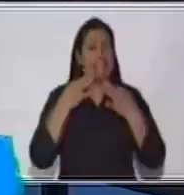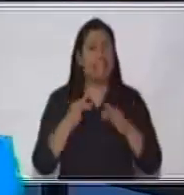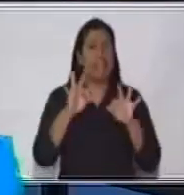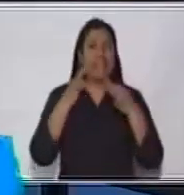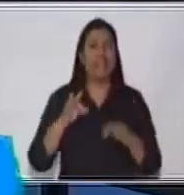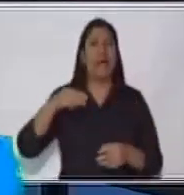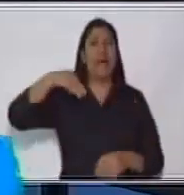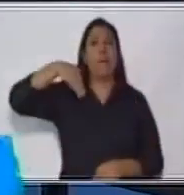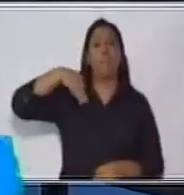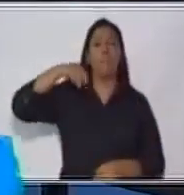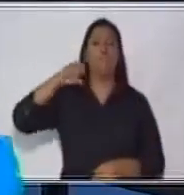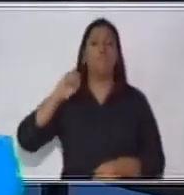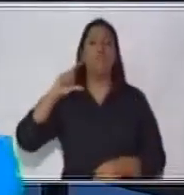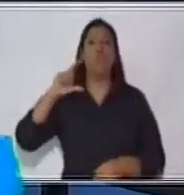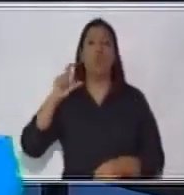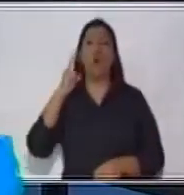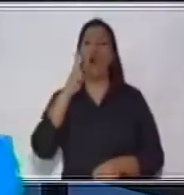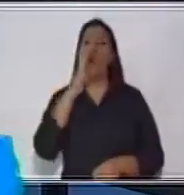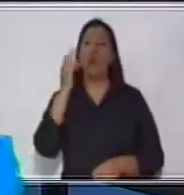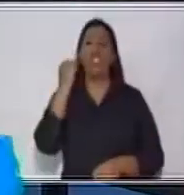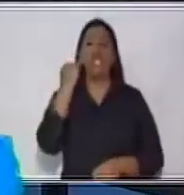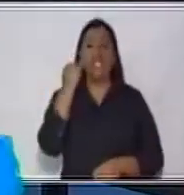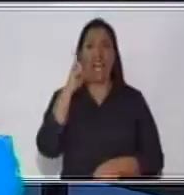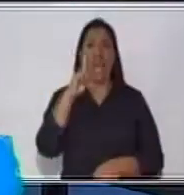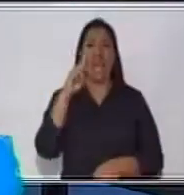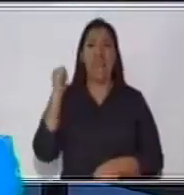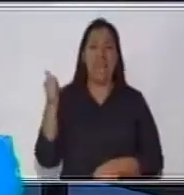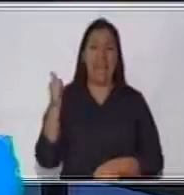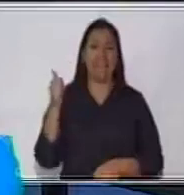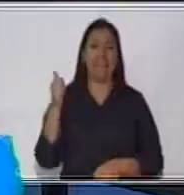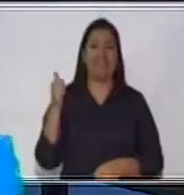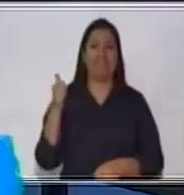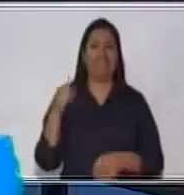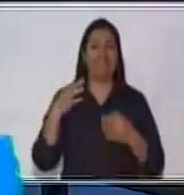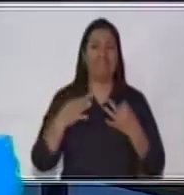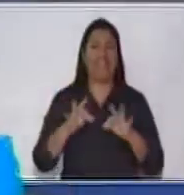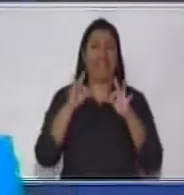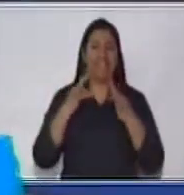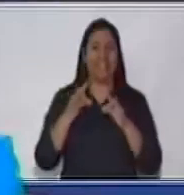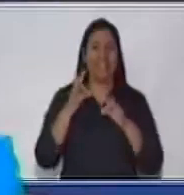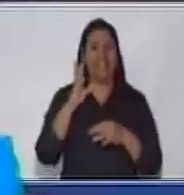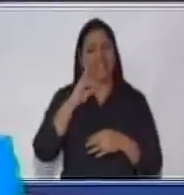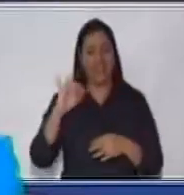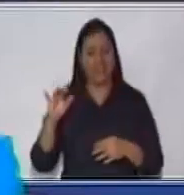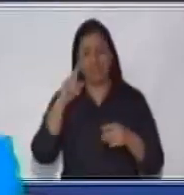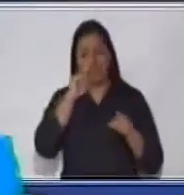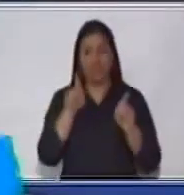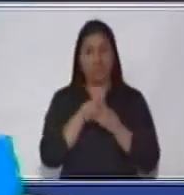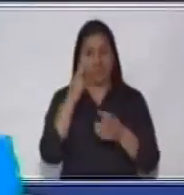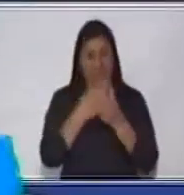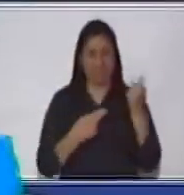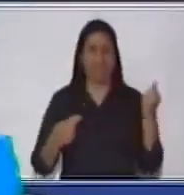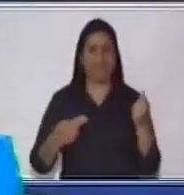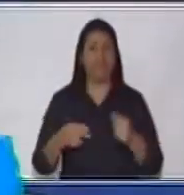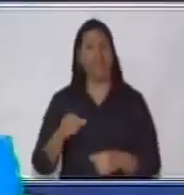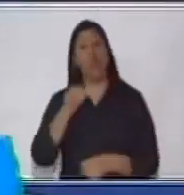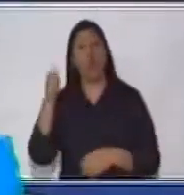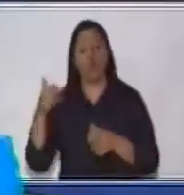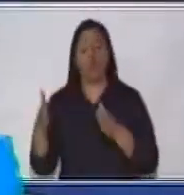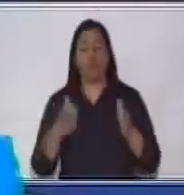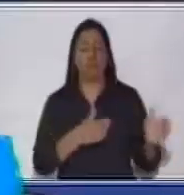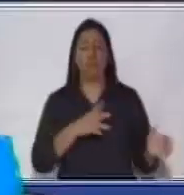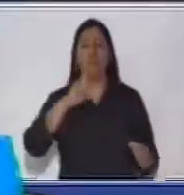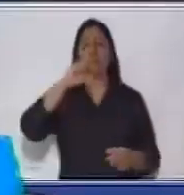la pronunciación o cómo se escucha ese fonema. Luego tenemos la sílaba cho. Seguramente a muchos les